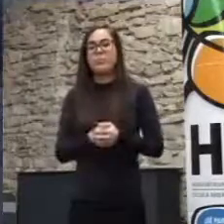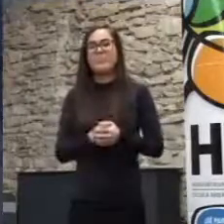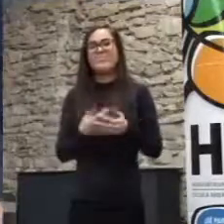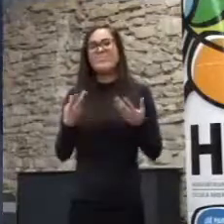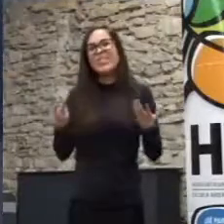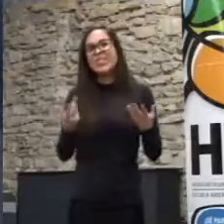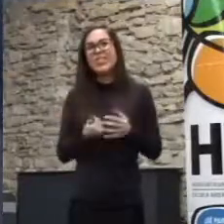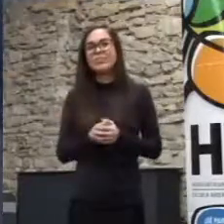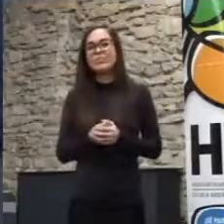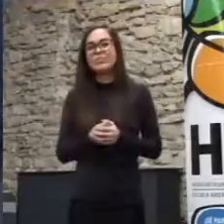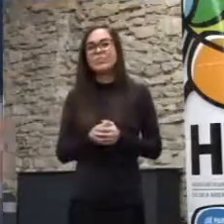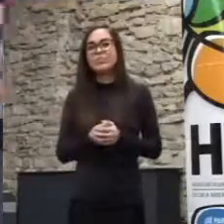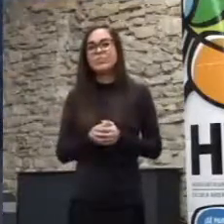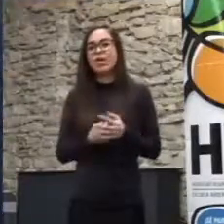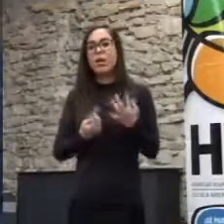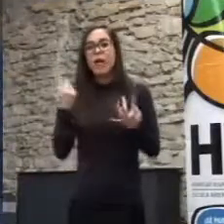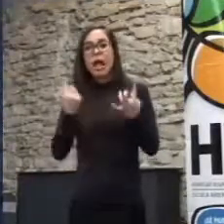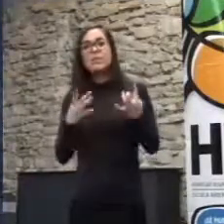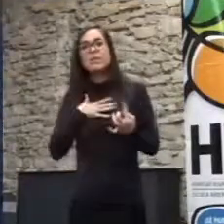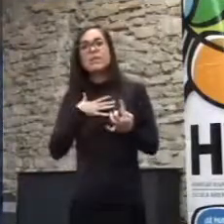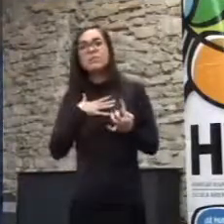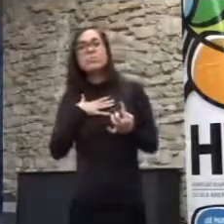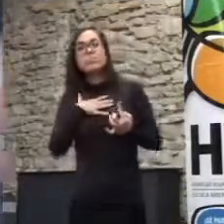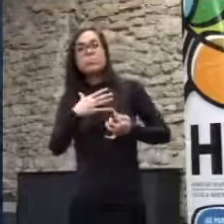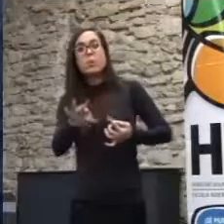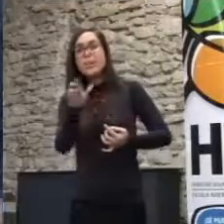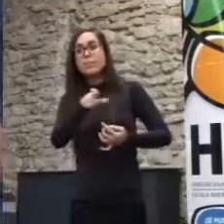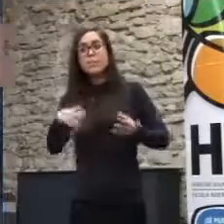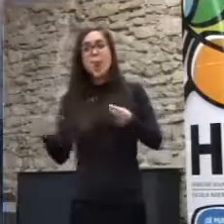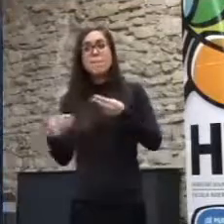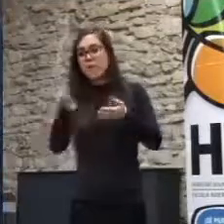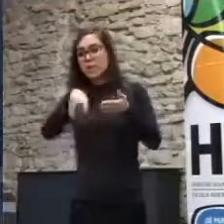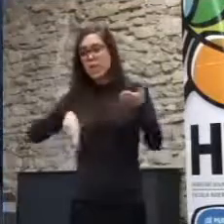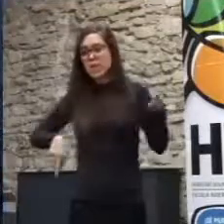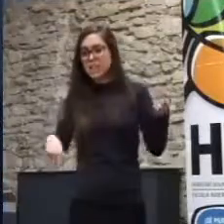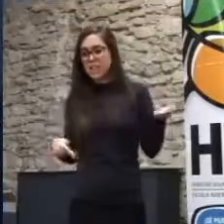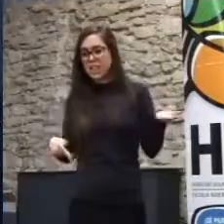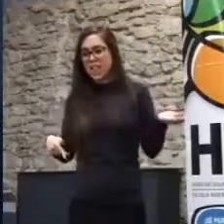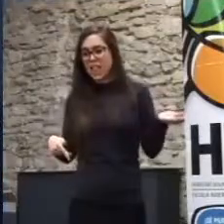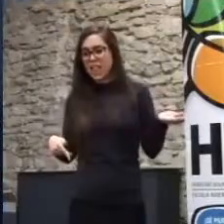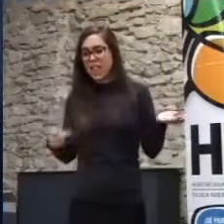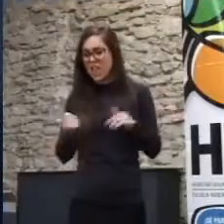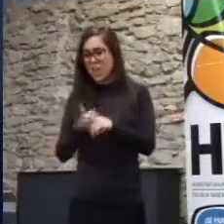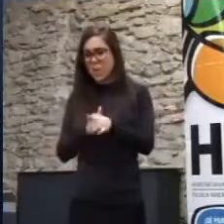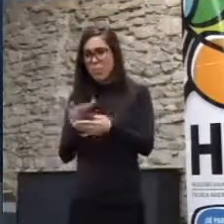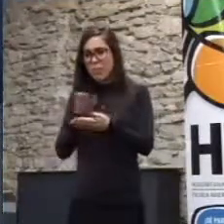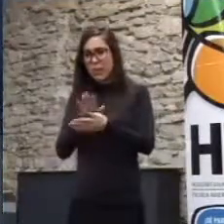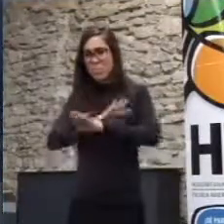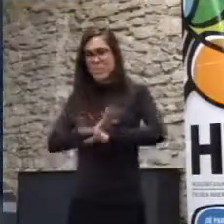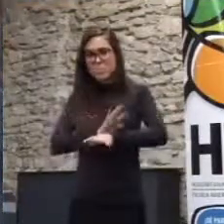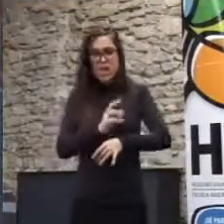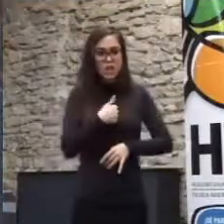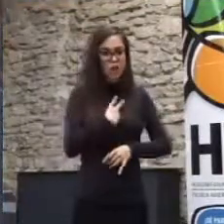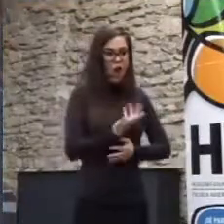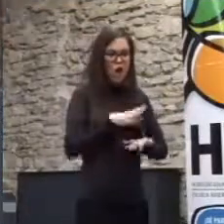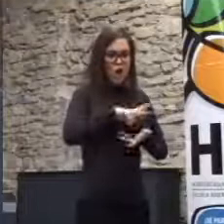ha tenido más audiencia ese día. Y tu noticia, que estás orgullosísimo porque Rufián, es un reportaje... Rufián, tiene más audiencia es Rufián con la impresora. Bueno, esto sí. Tiene